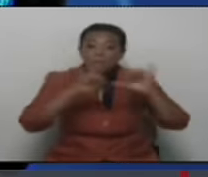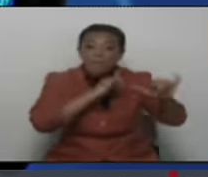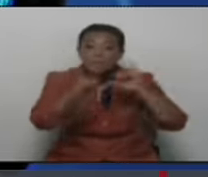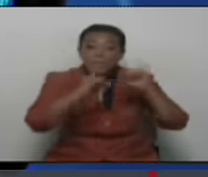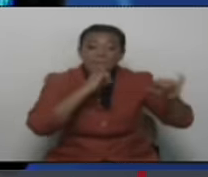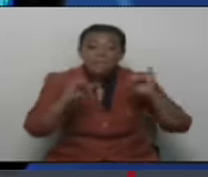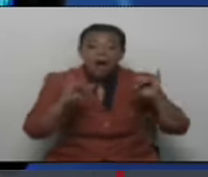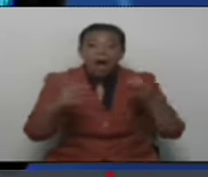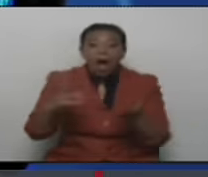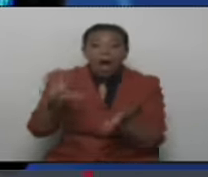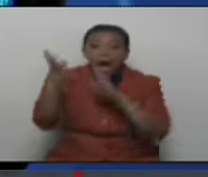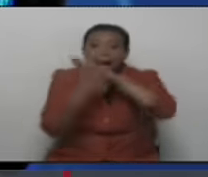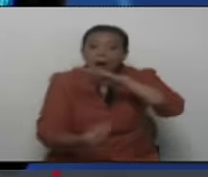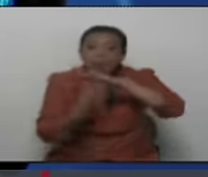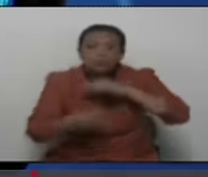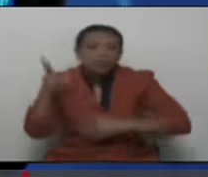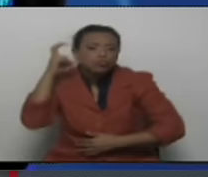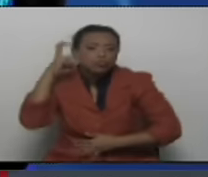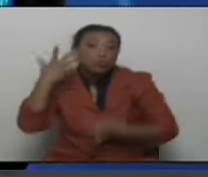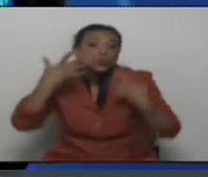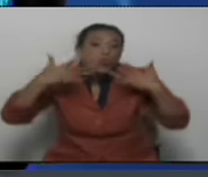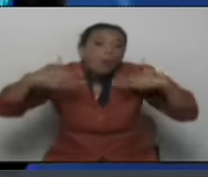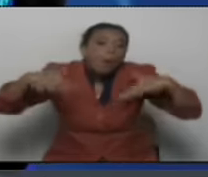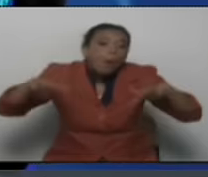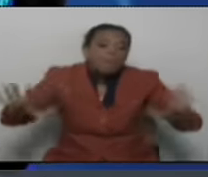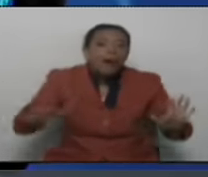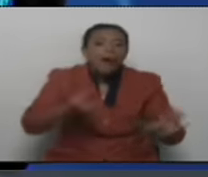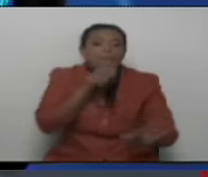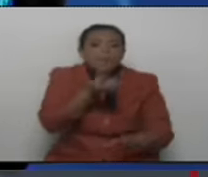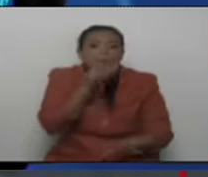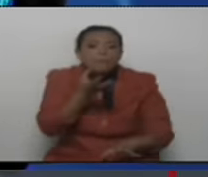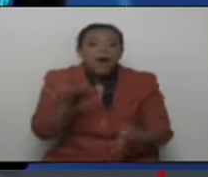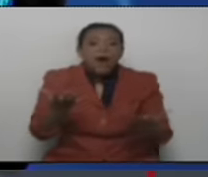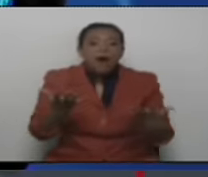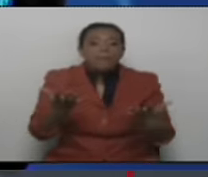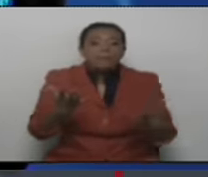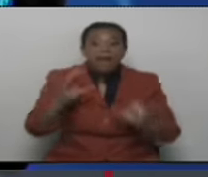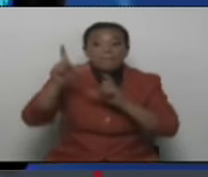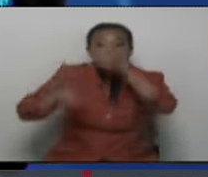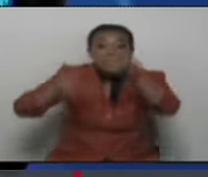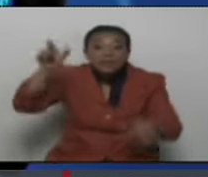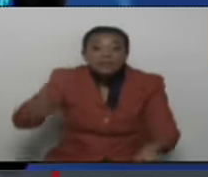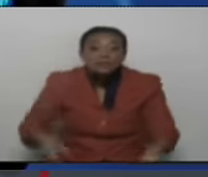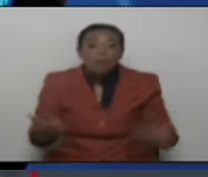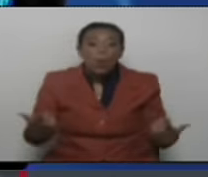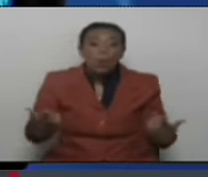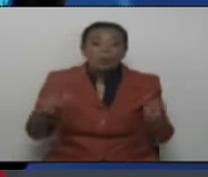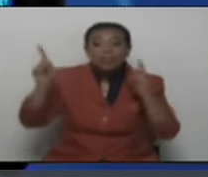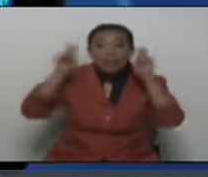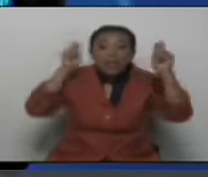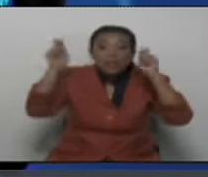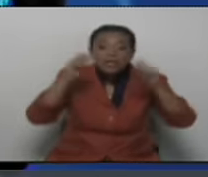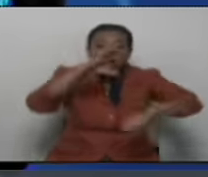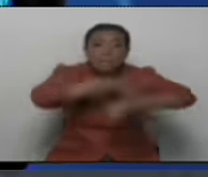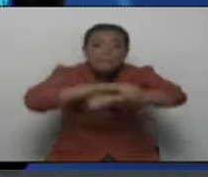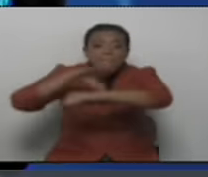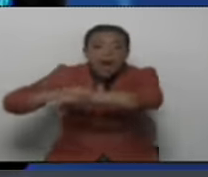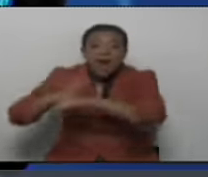unos audios supuestamente de los progenitores de estos terroristas